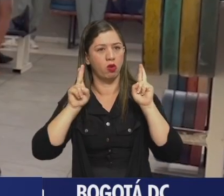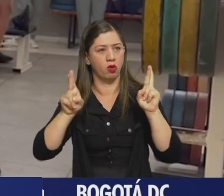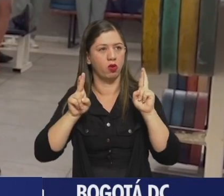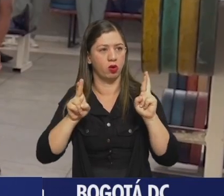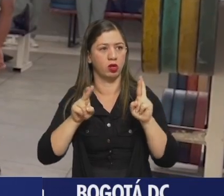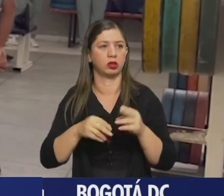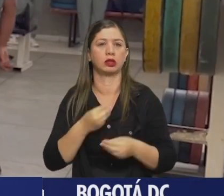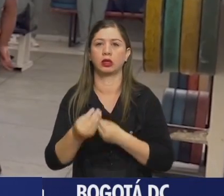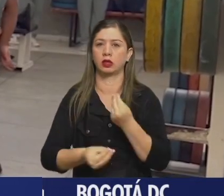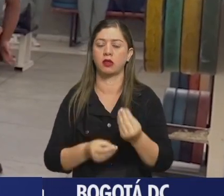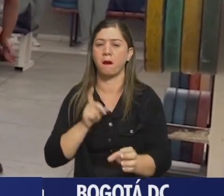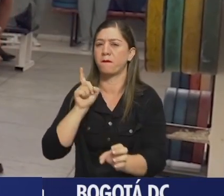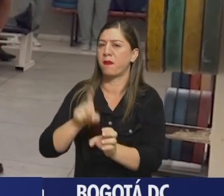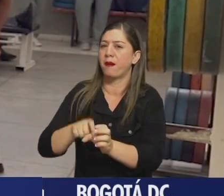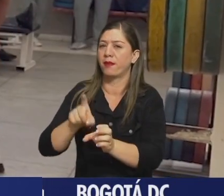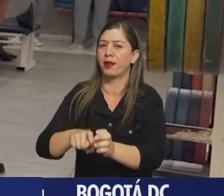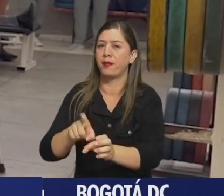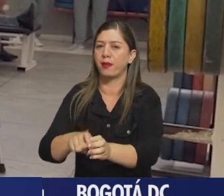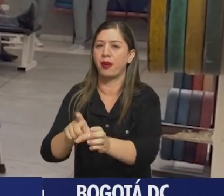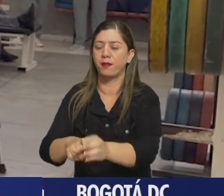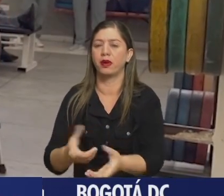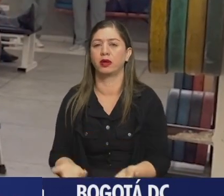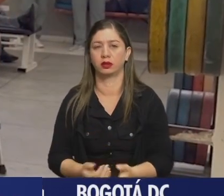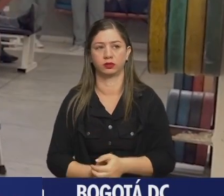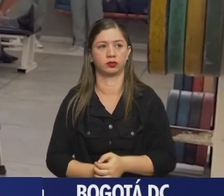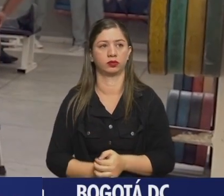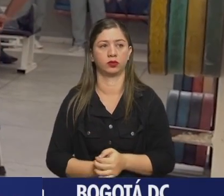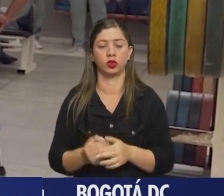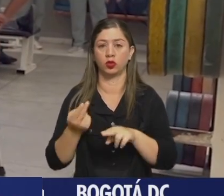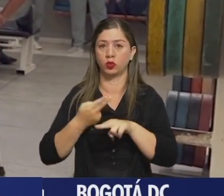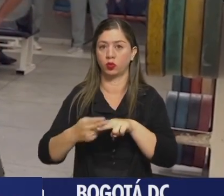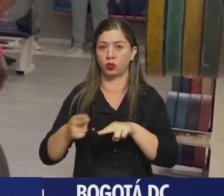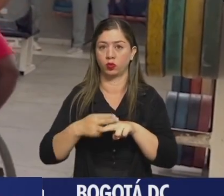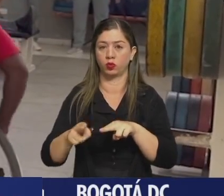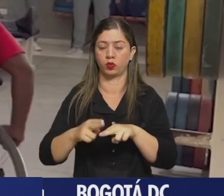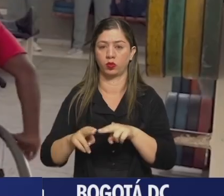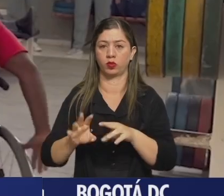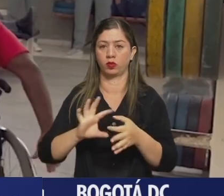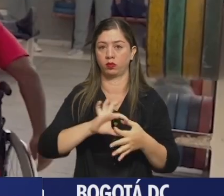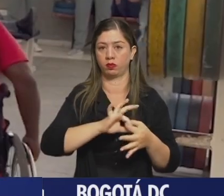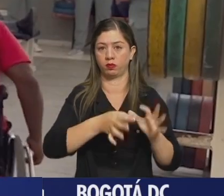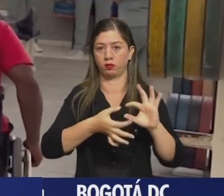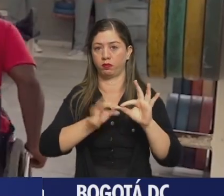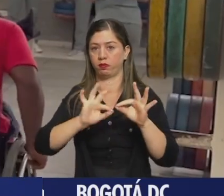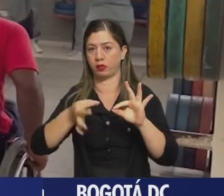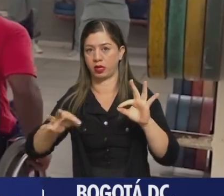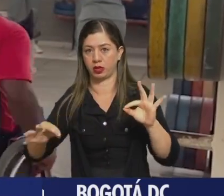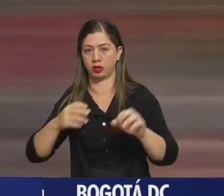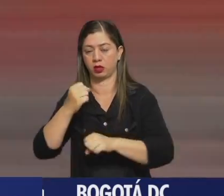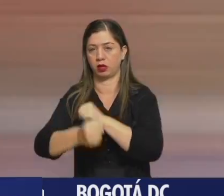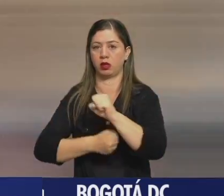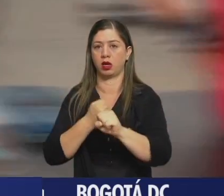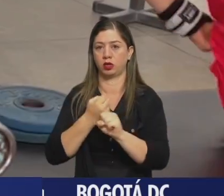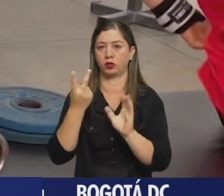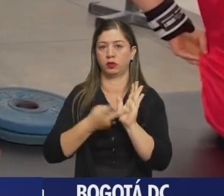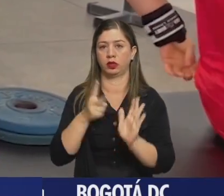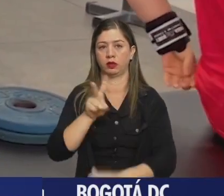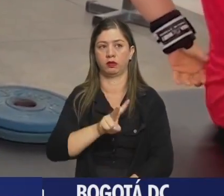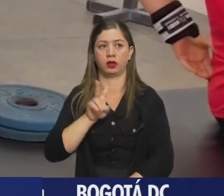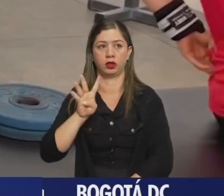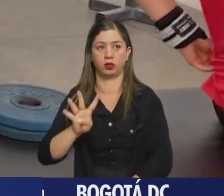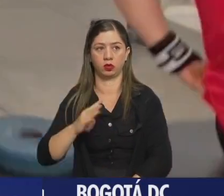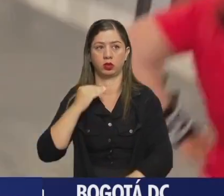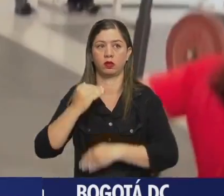la consecución de cupos para los próximos Juegos Paralímpicos 2024. Venimos en un proceso